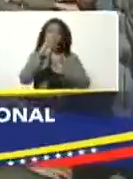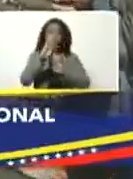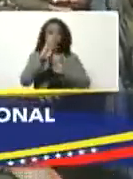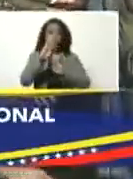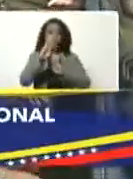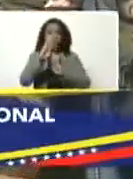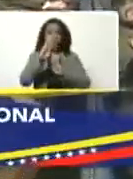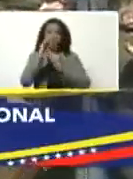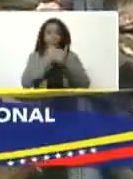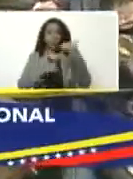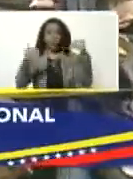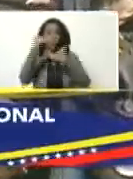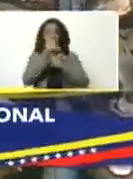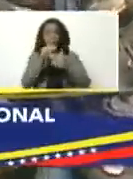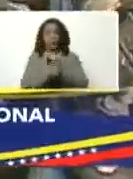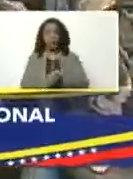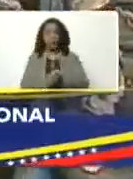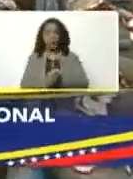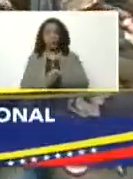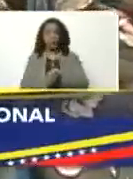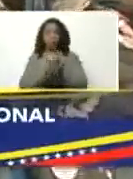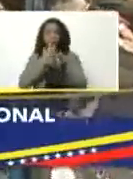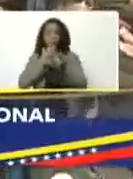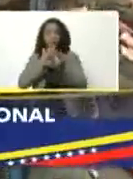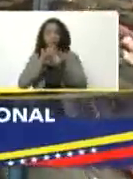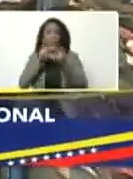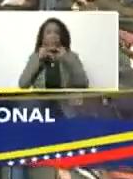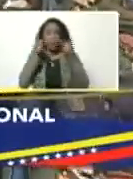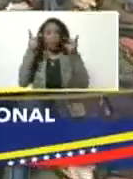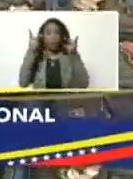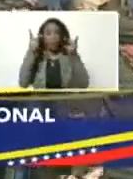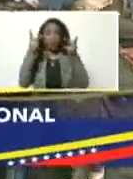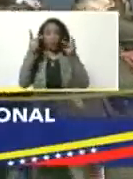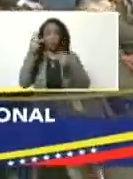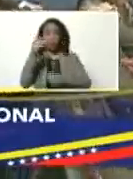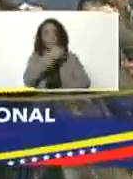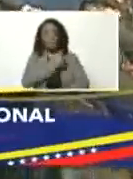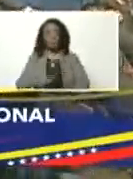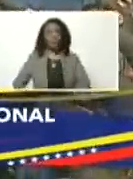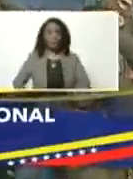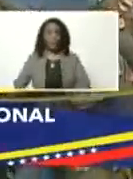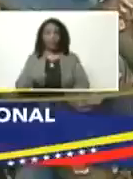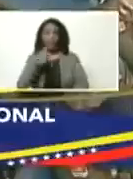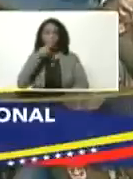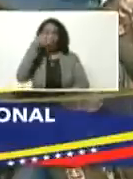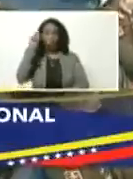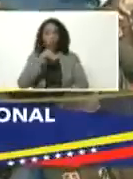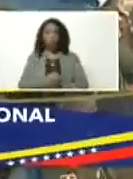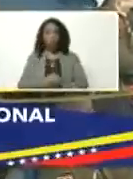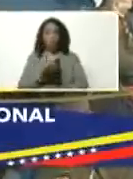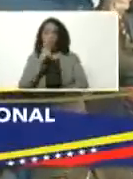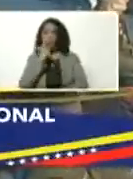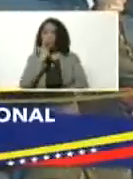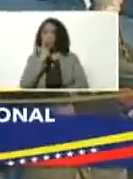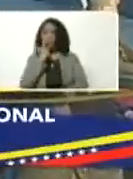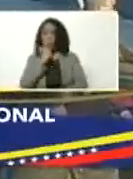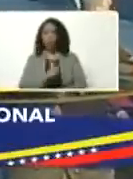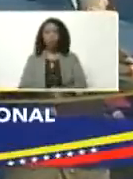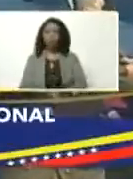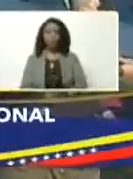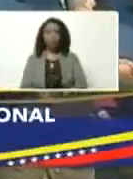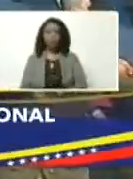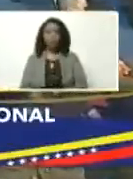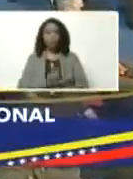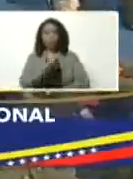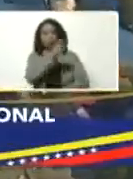inmediata superior. Comuníquese y publíquese por el Ejecutivo Nacional. Vladimir Padrino López, general